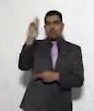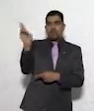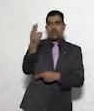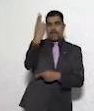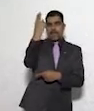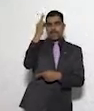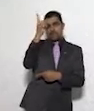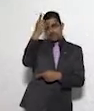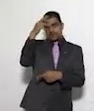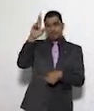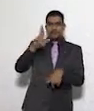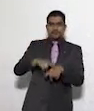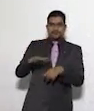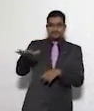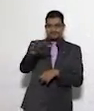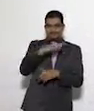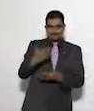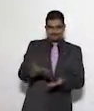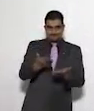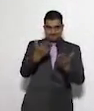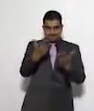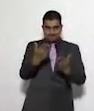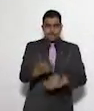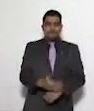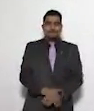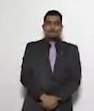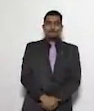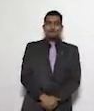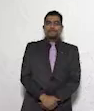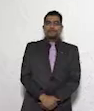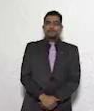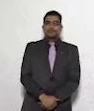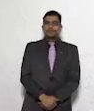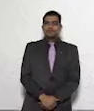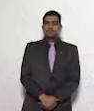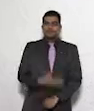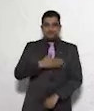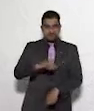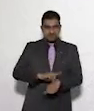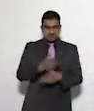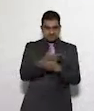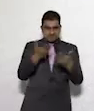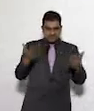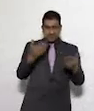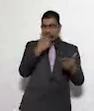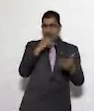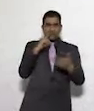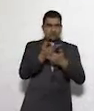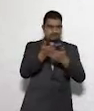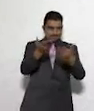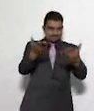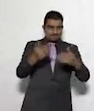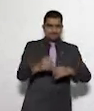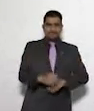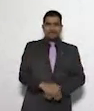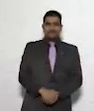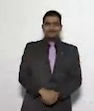Universidad Nacional Autónoma de México. Muy buenos días, tengan todas y todos